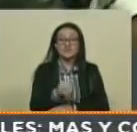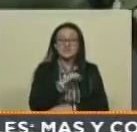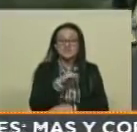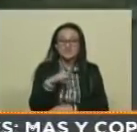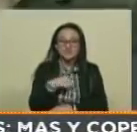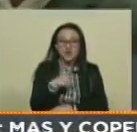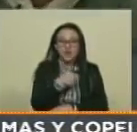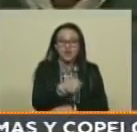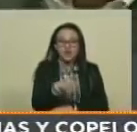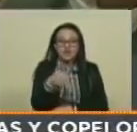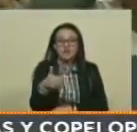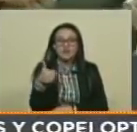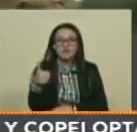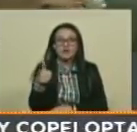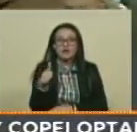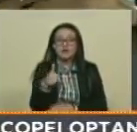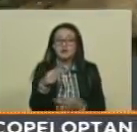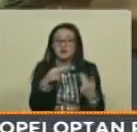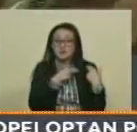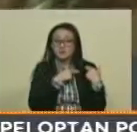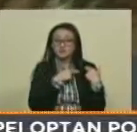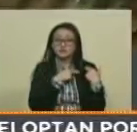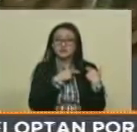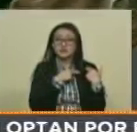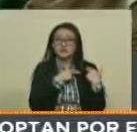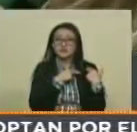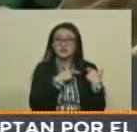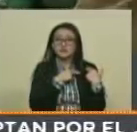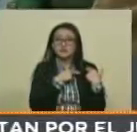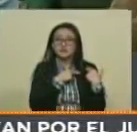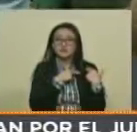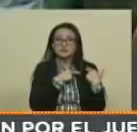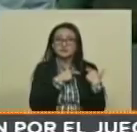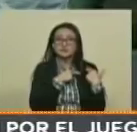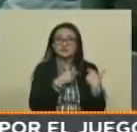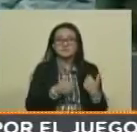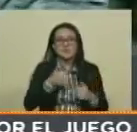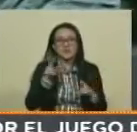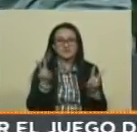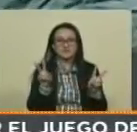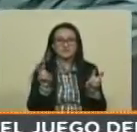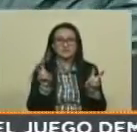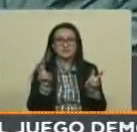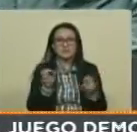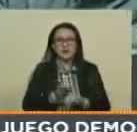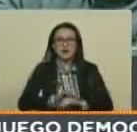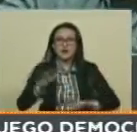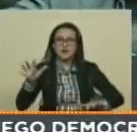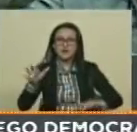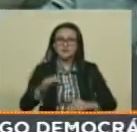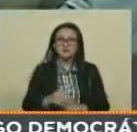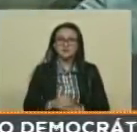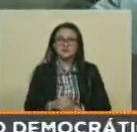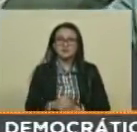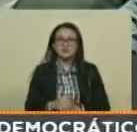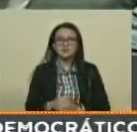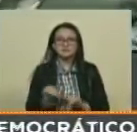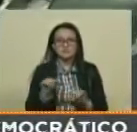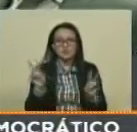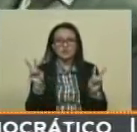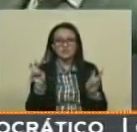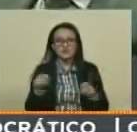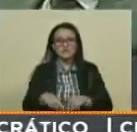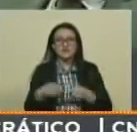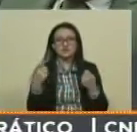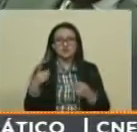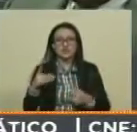individualizada, en tanto cada quien es responsable de los hechos que comete, y más en estos temas tan graves como el tema de